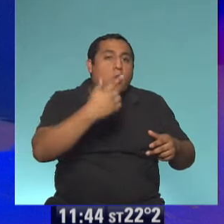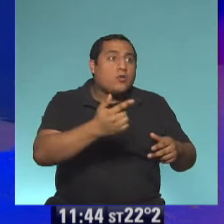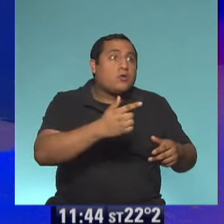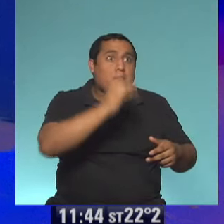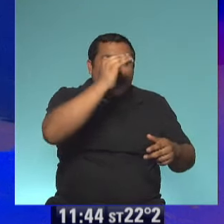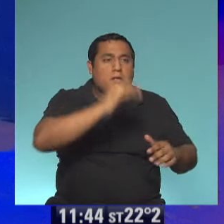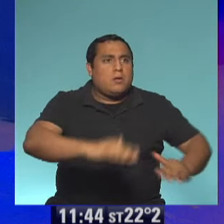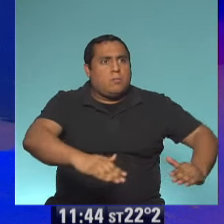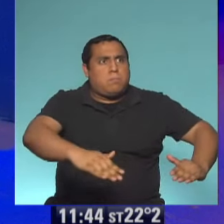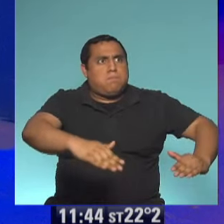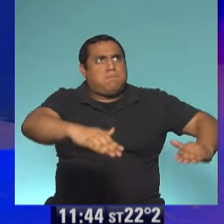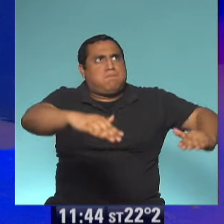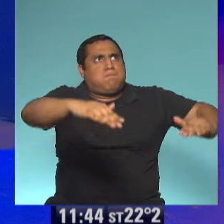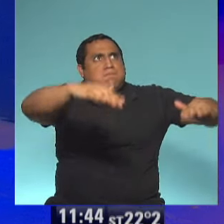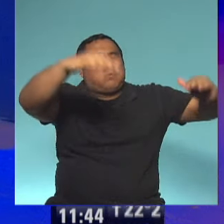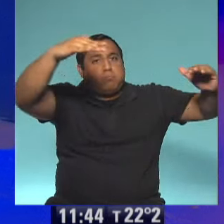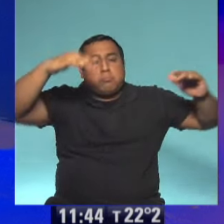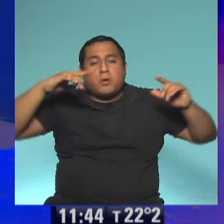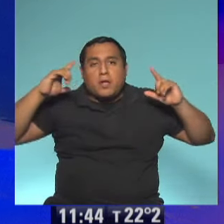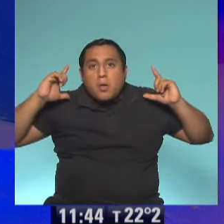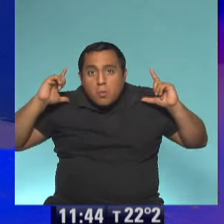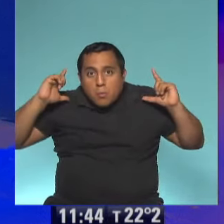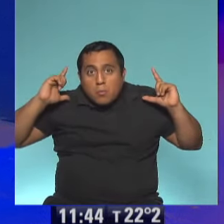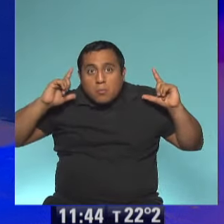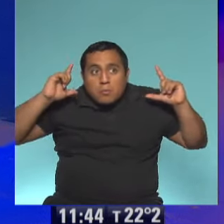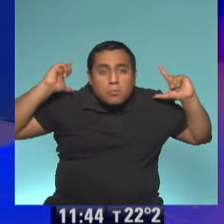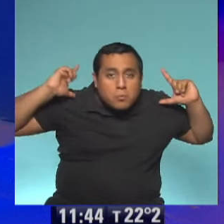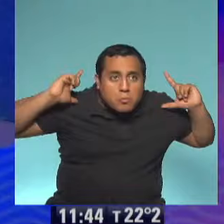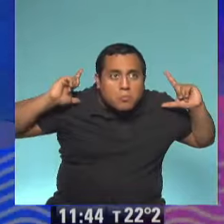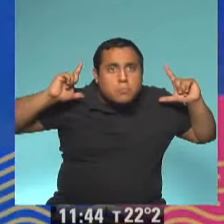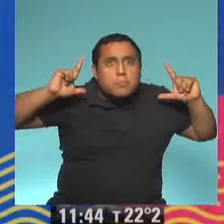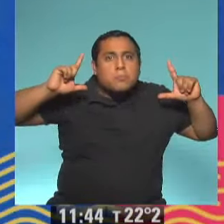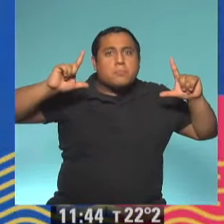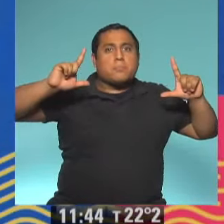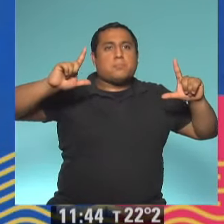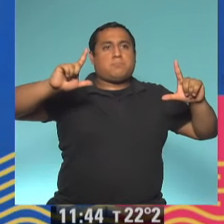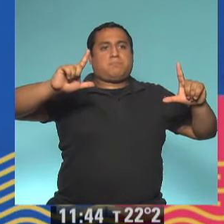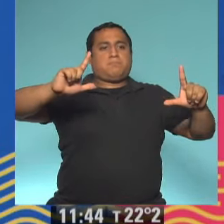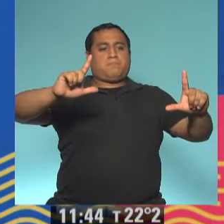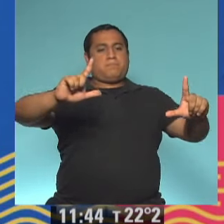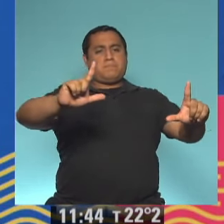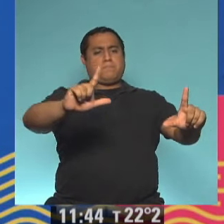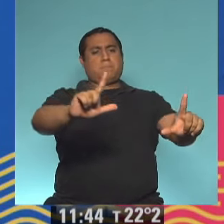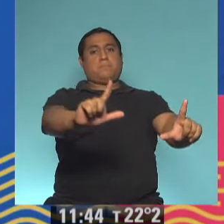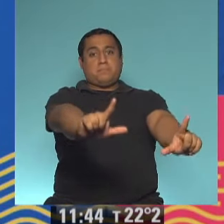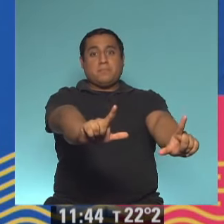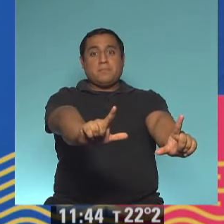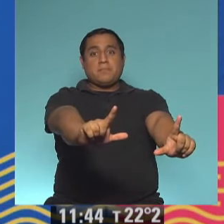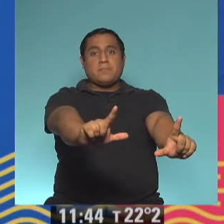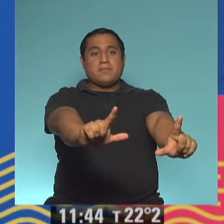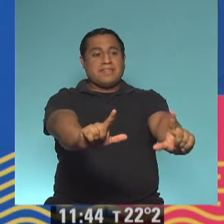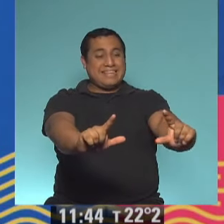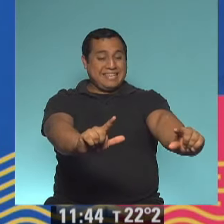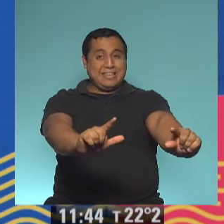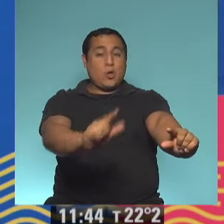¡No! Y miren lo que va pasando. ¡Mágico! El señor se va quedando chiquitito y ellos van creciendo